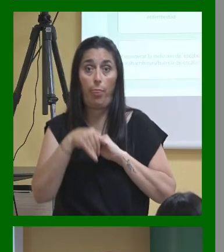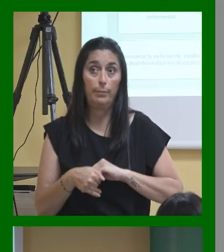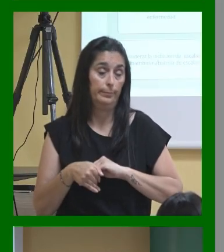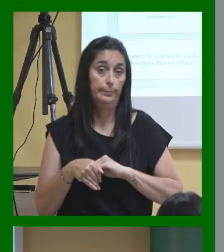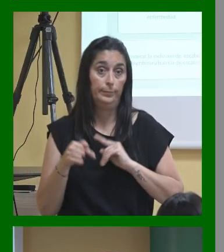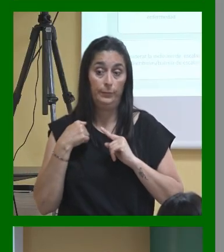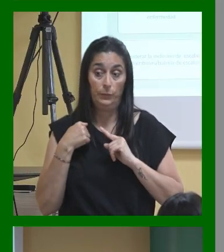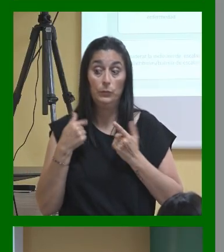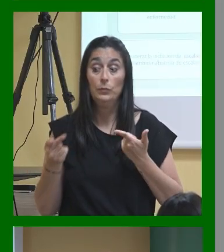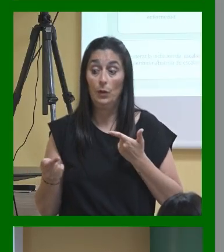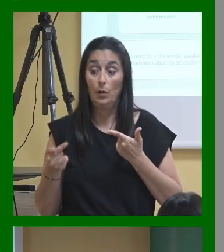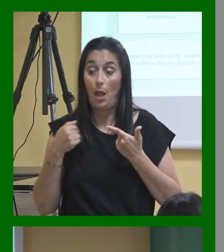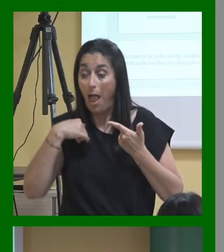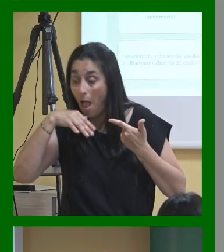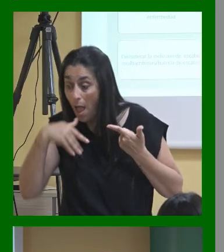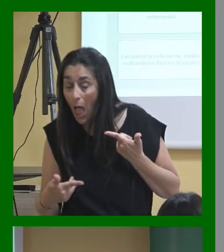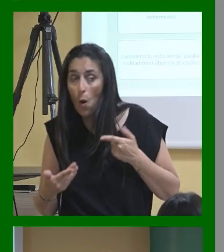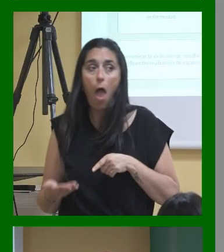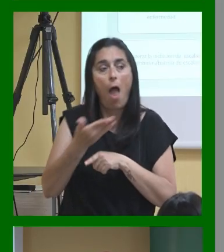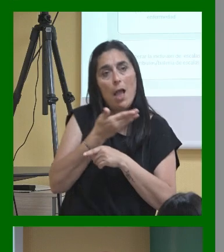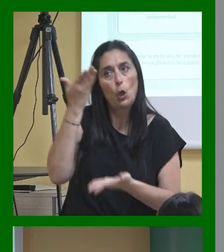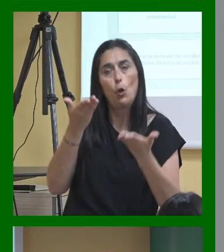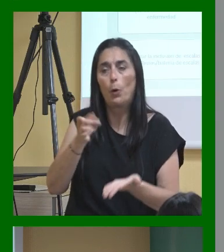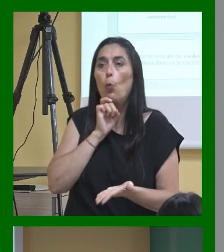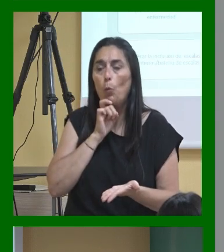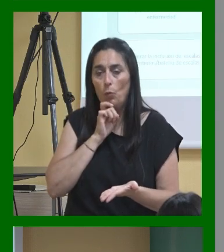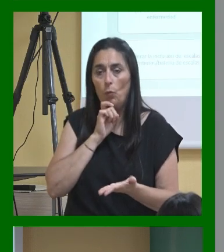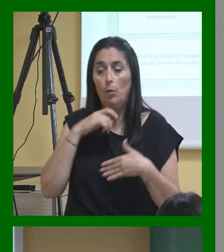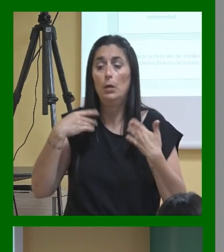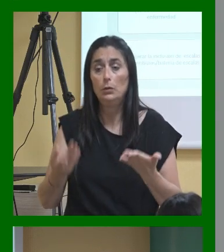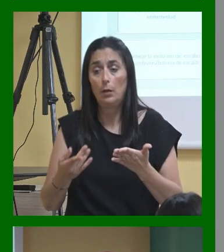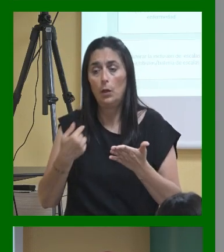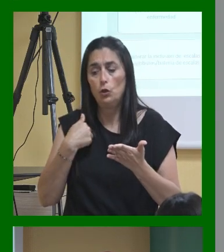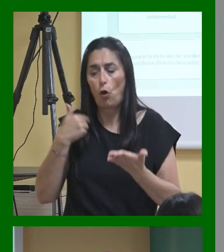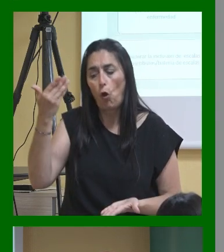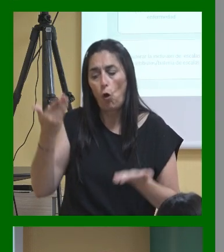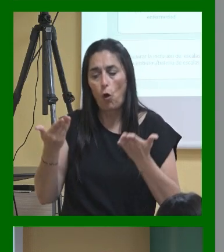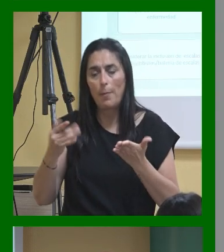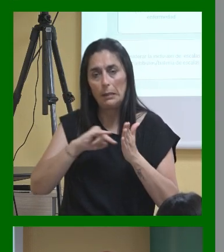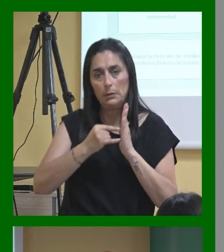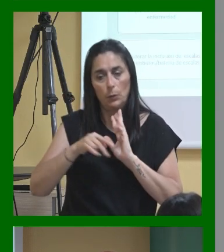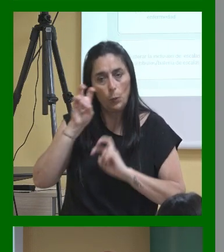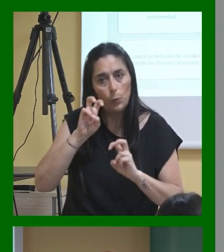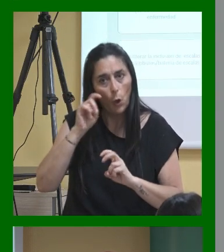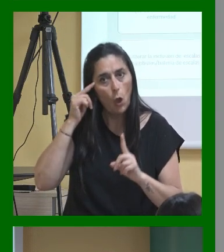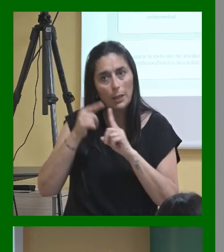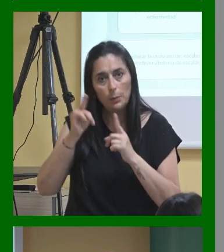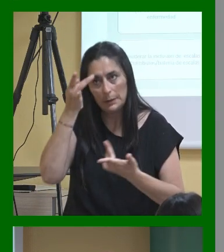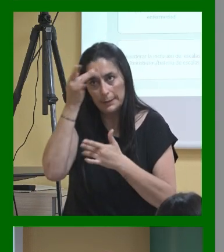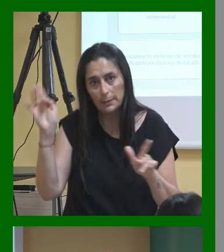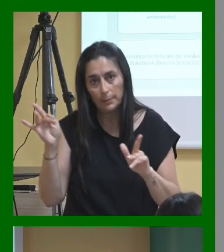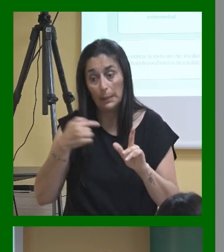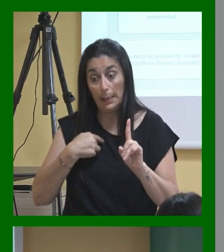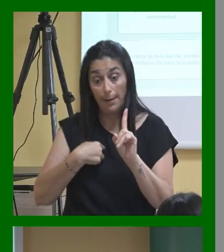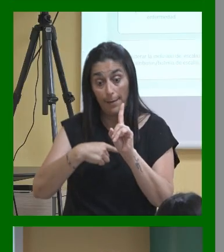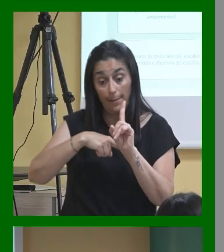comparo a esa niña ahora y antes. Yo tengo que buscar sistemas de comparación, de sensibilidad. Entonces yo tengo que buscar la misma